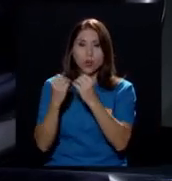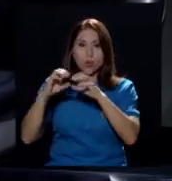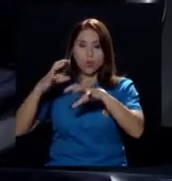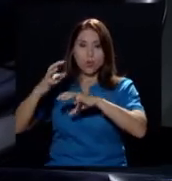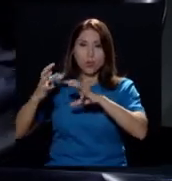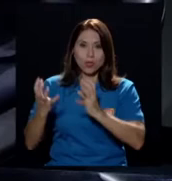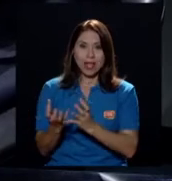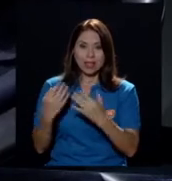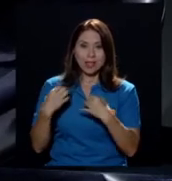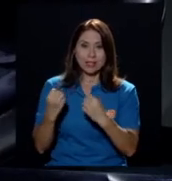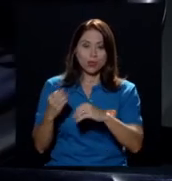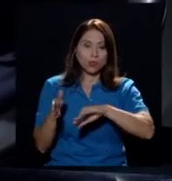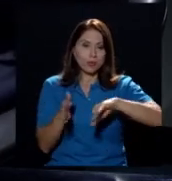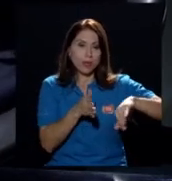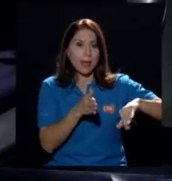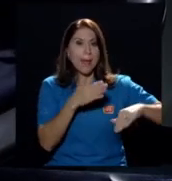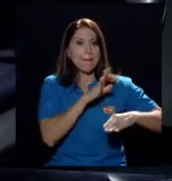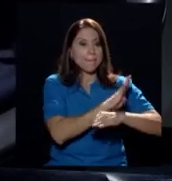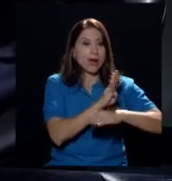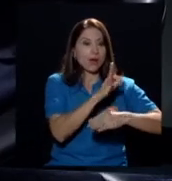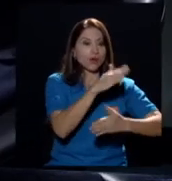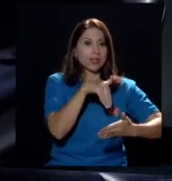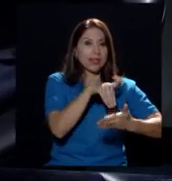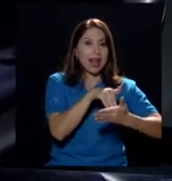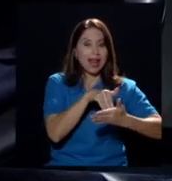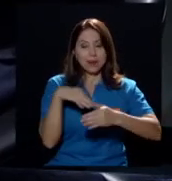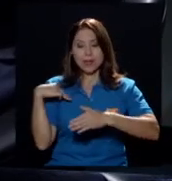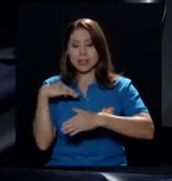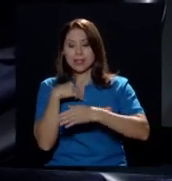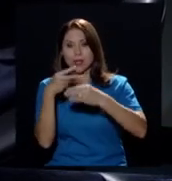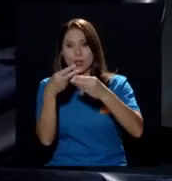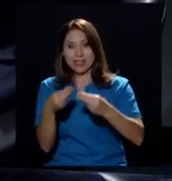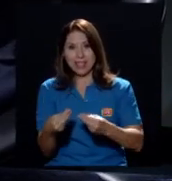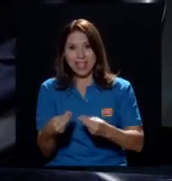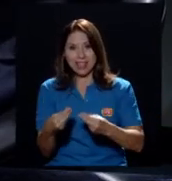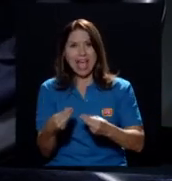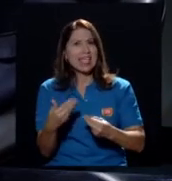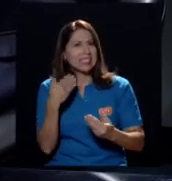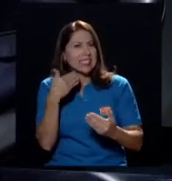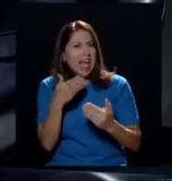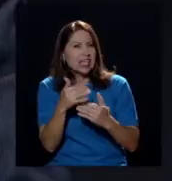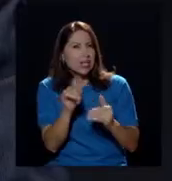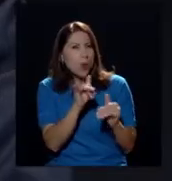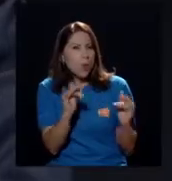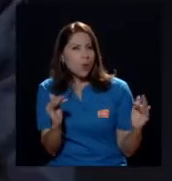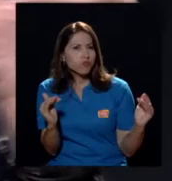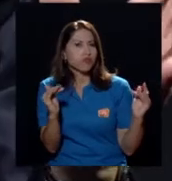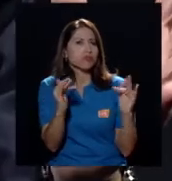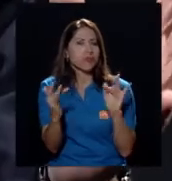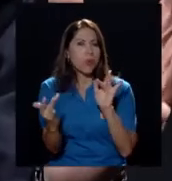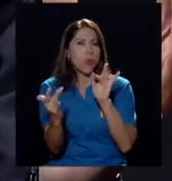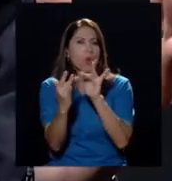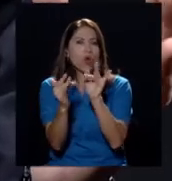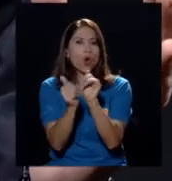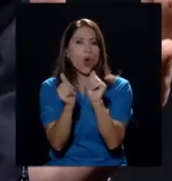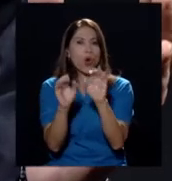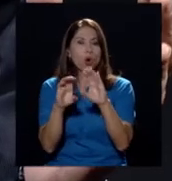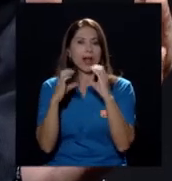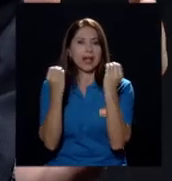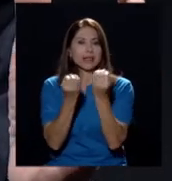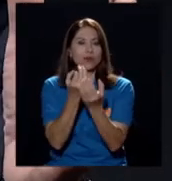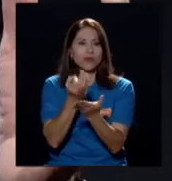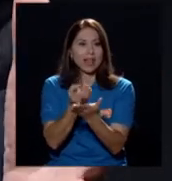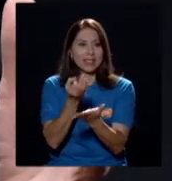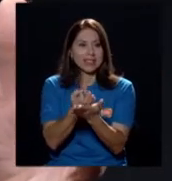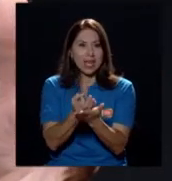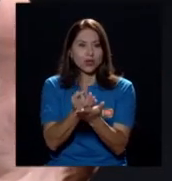banco central y el ministerio de hacienda son los interlocutores casi que únicos y privilegiados por los organismos financieros